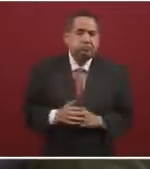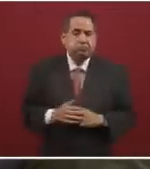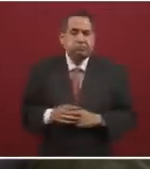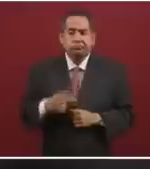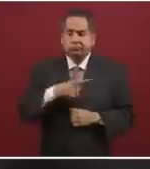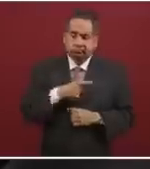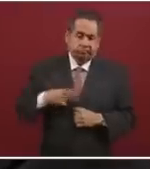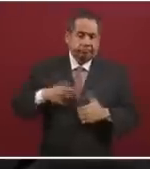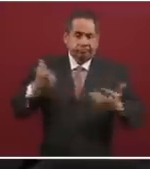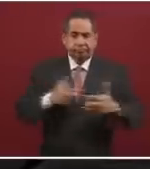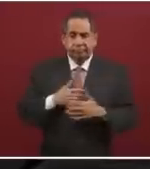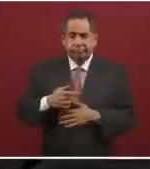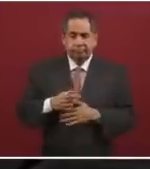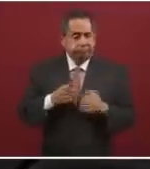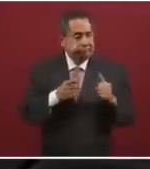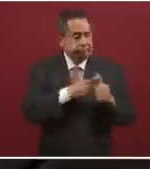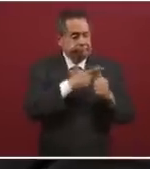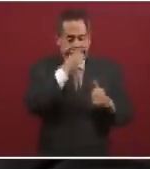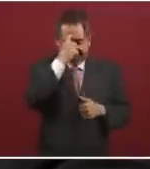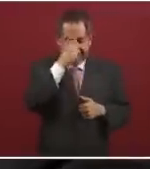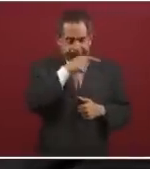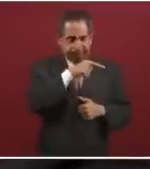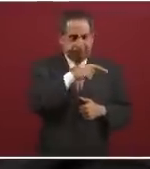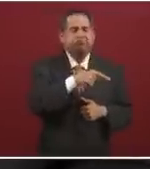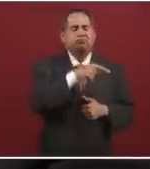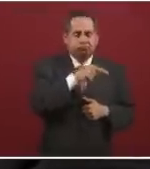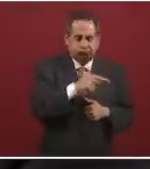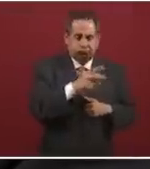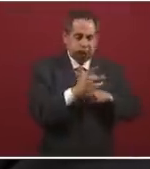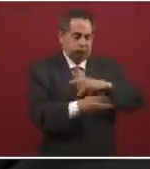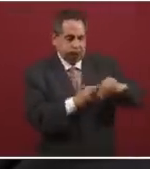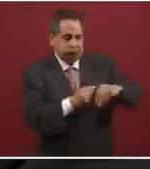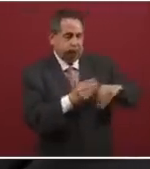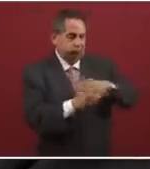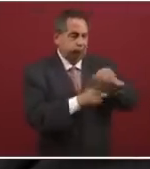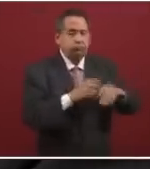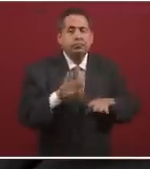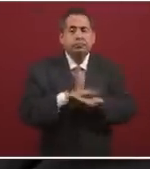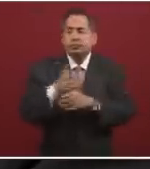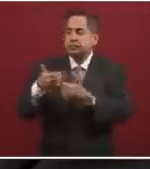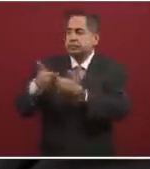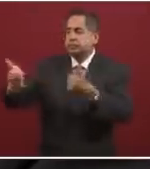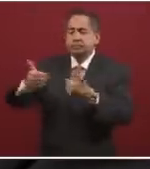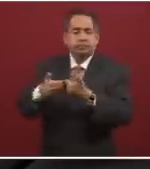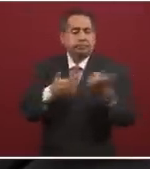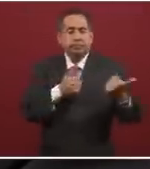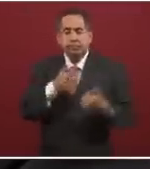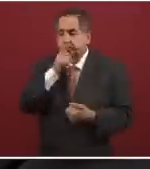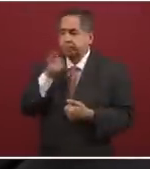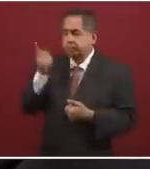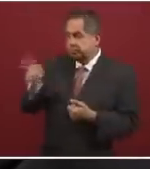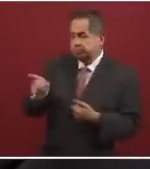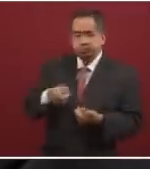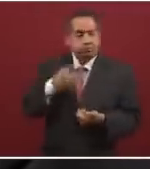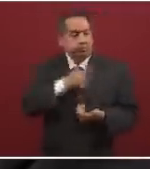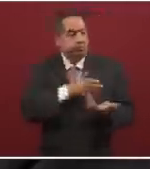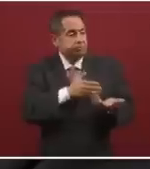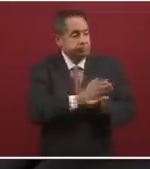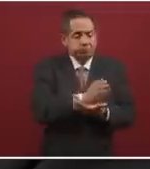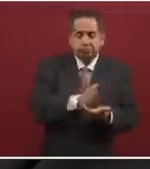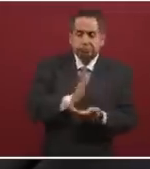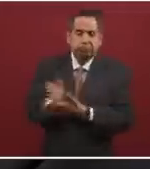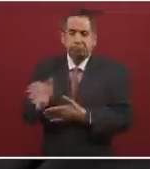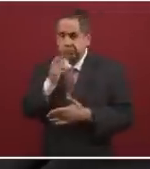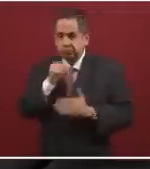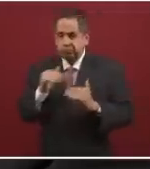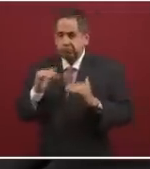hacerlo por iniciativa propia, porque son poderes autónomos, independientes,